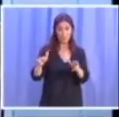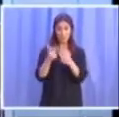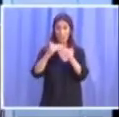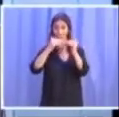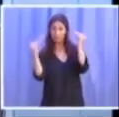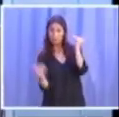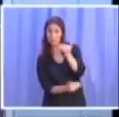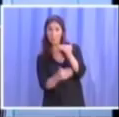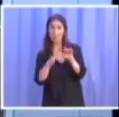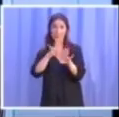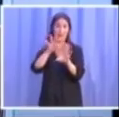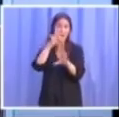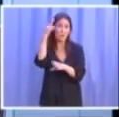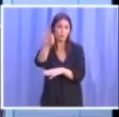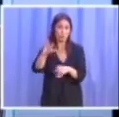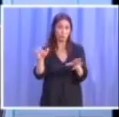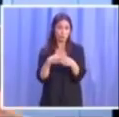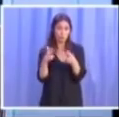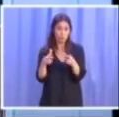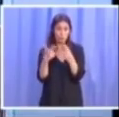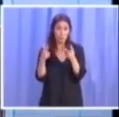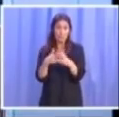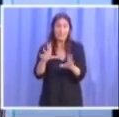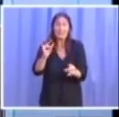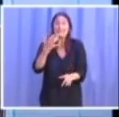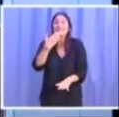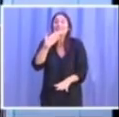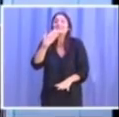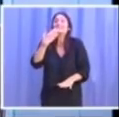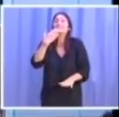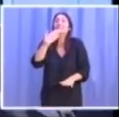desigualdad y exclusión social.